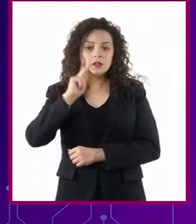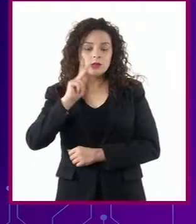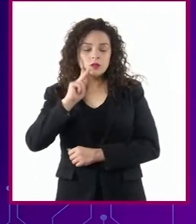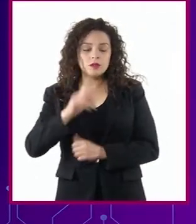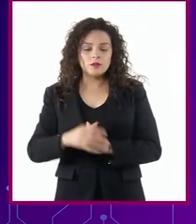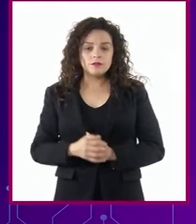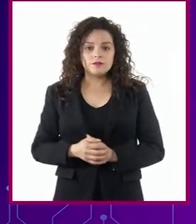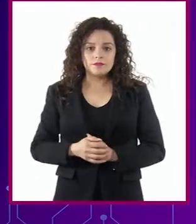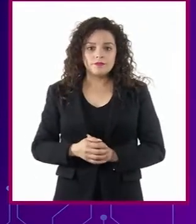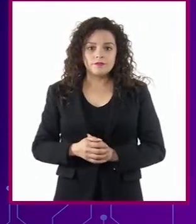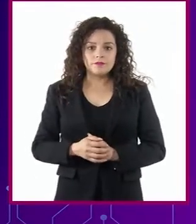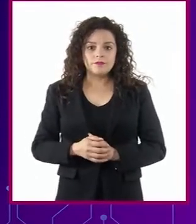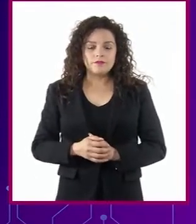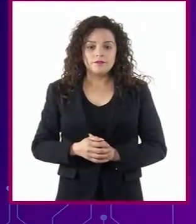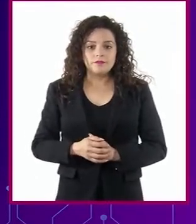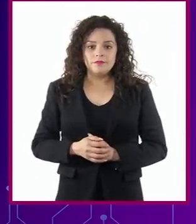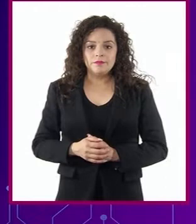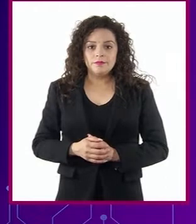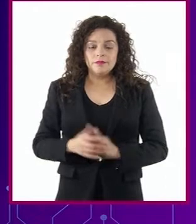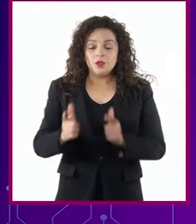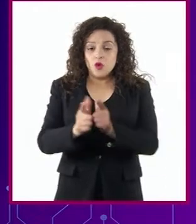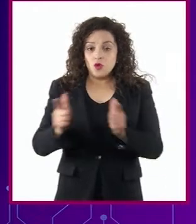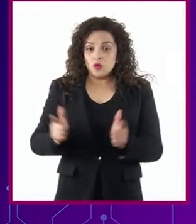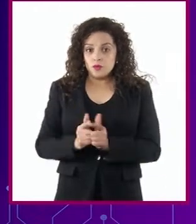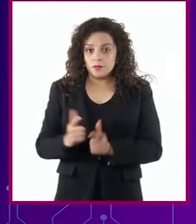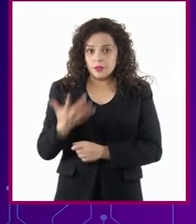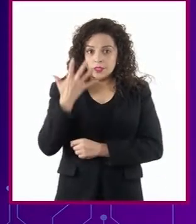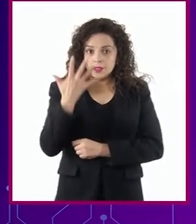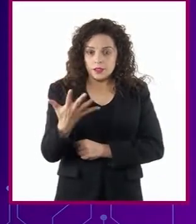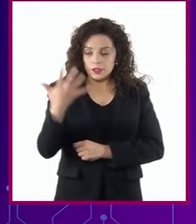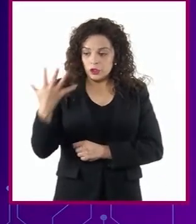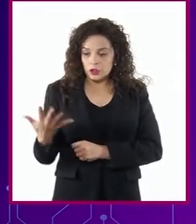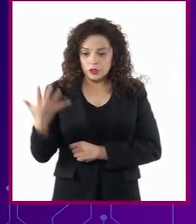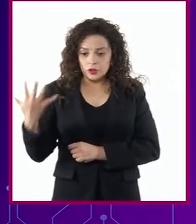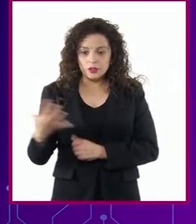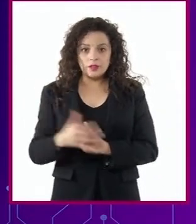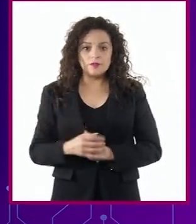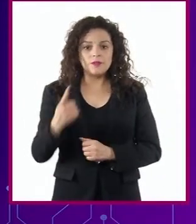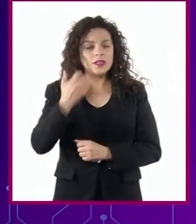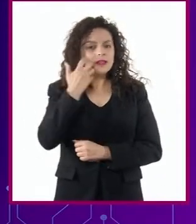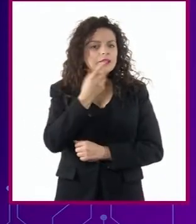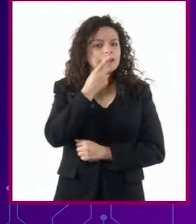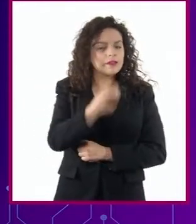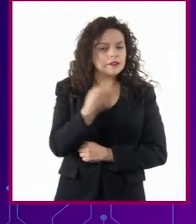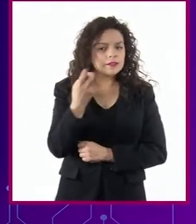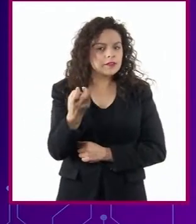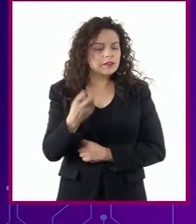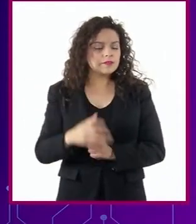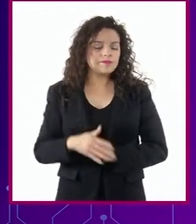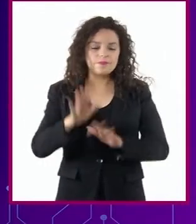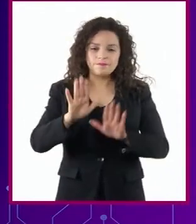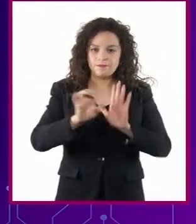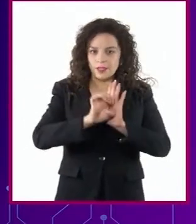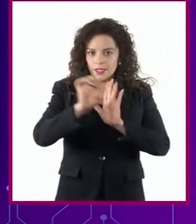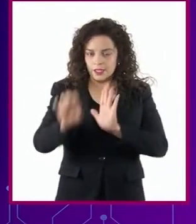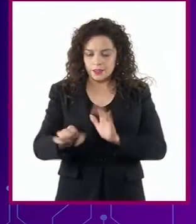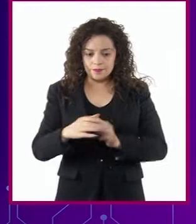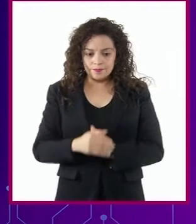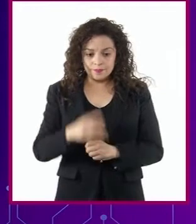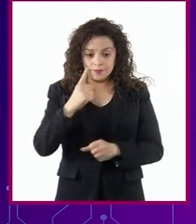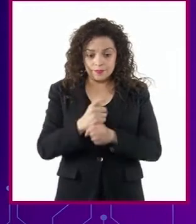pero estas puestas en grupos de tamaños de 5. Lo cual quiere decir que, por ejemplo, en el primer